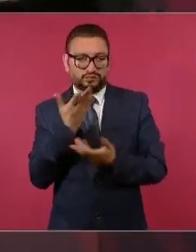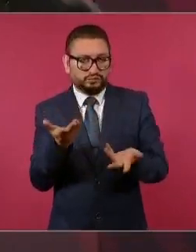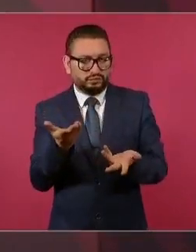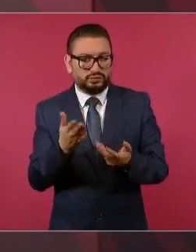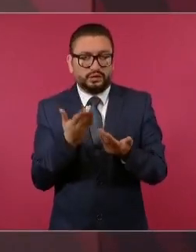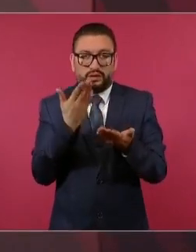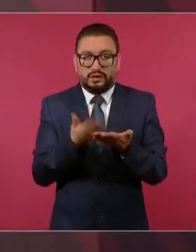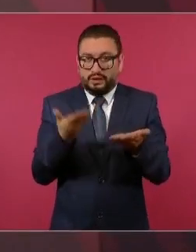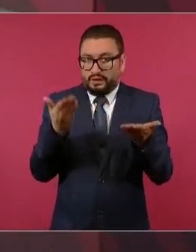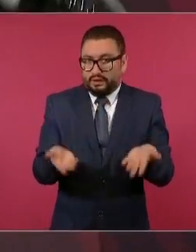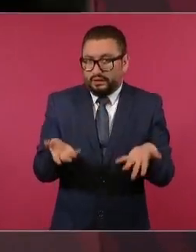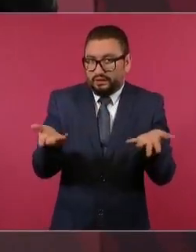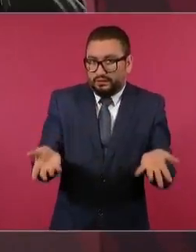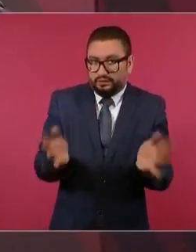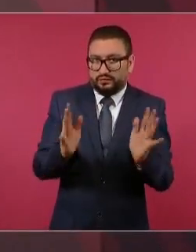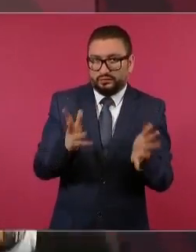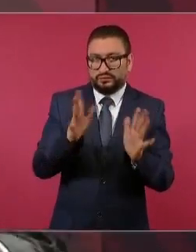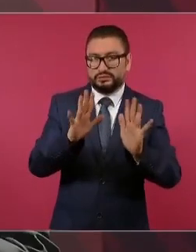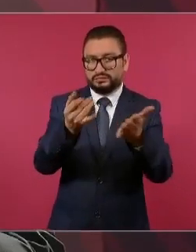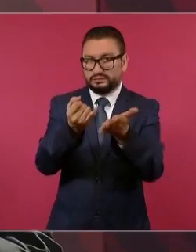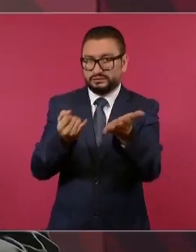ahora que deciden